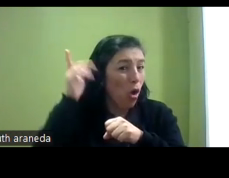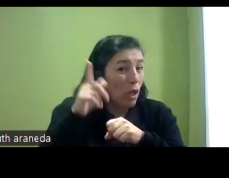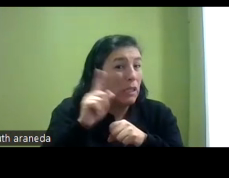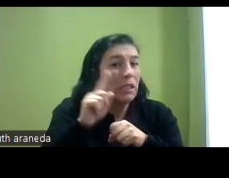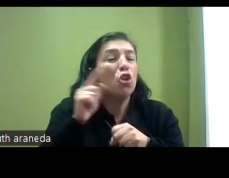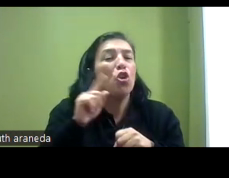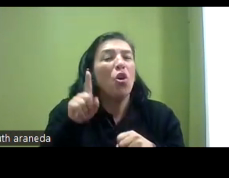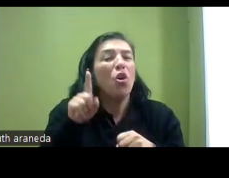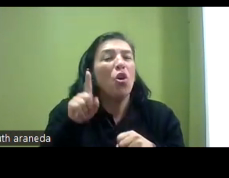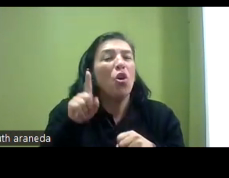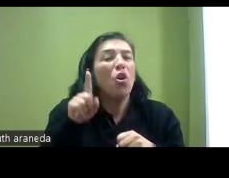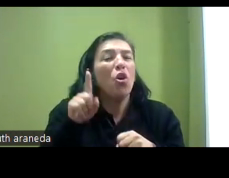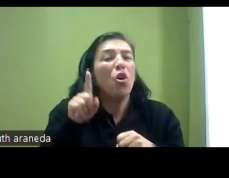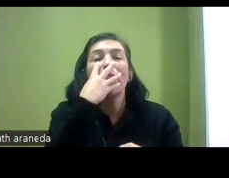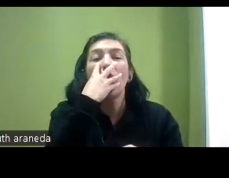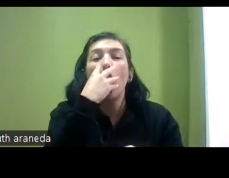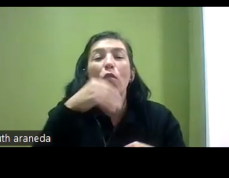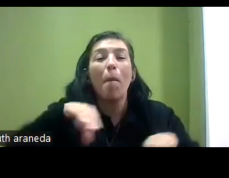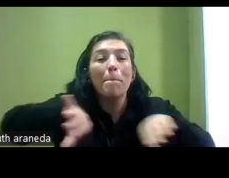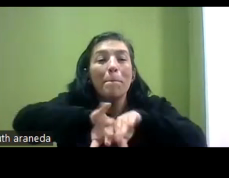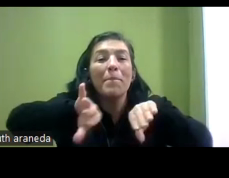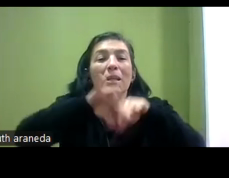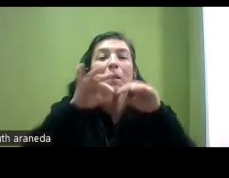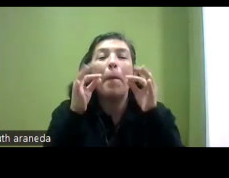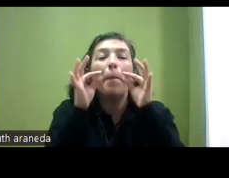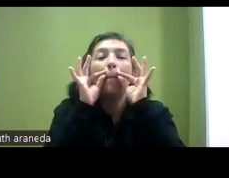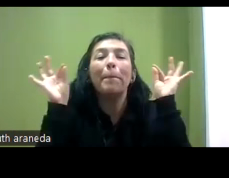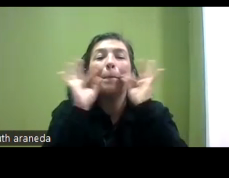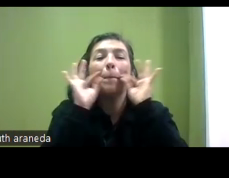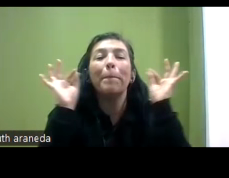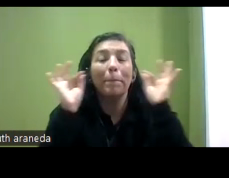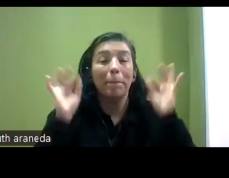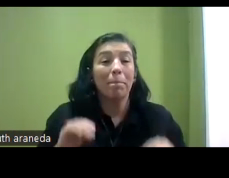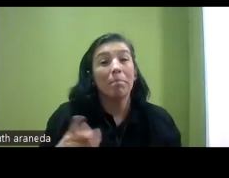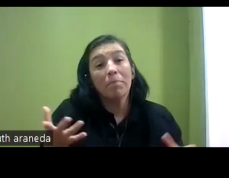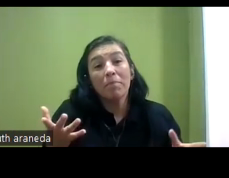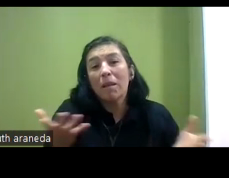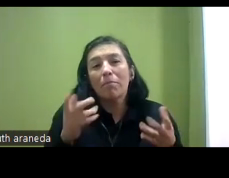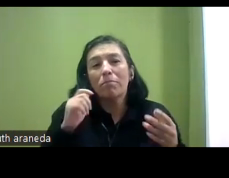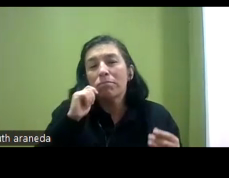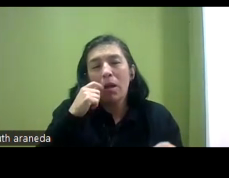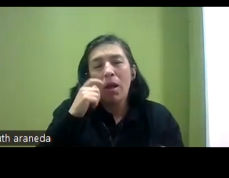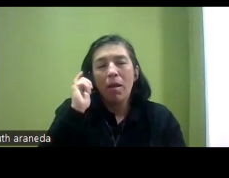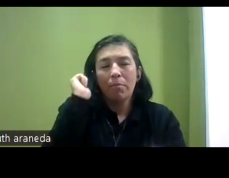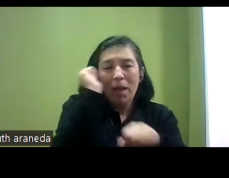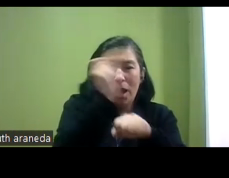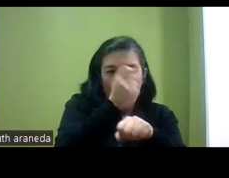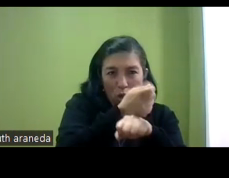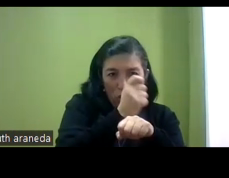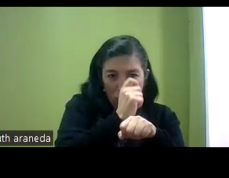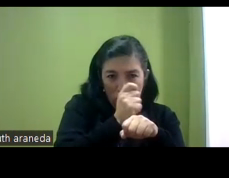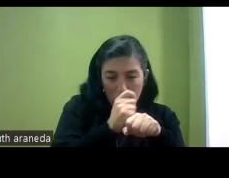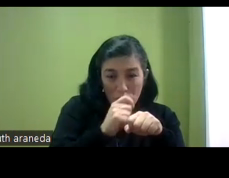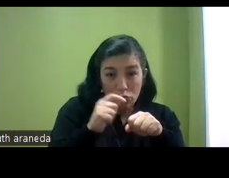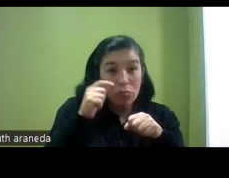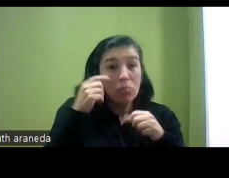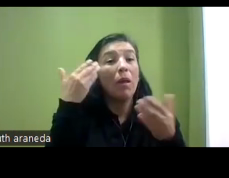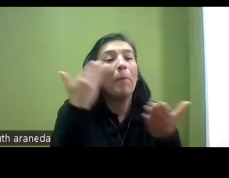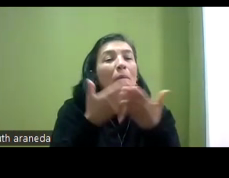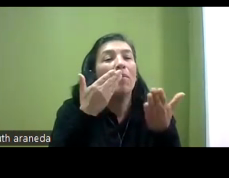bigotes de lobos marinos. Es decir, los pescadores hacen uso en un emblema propio de